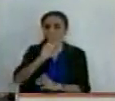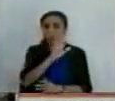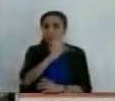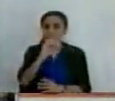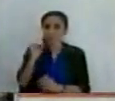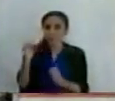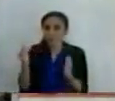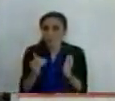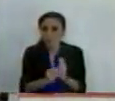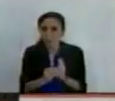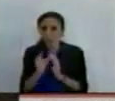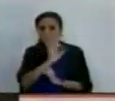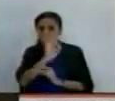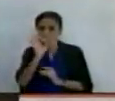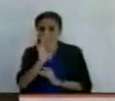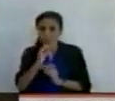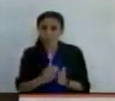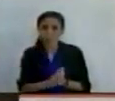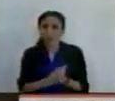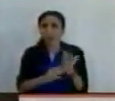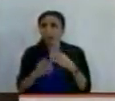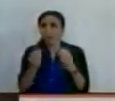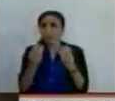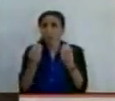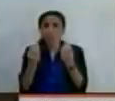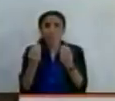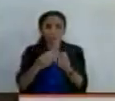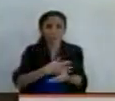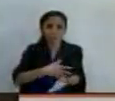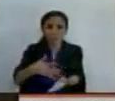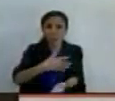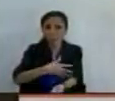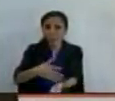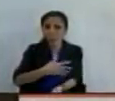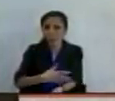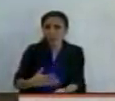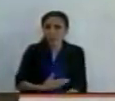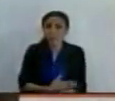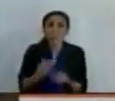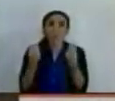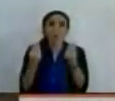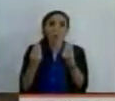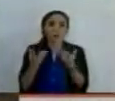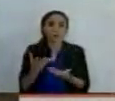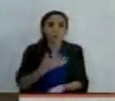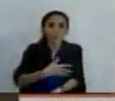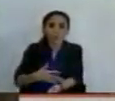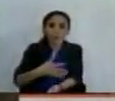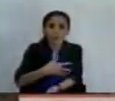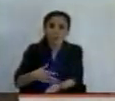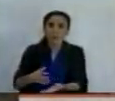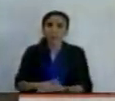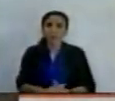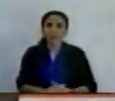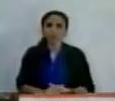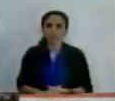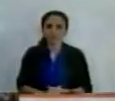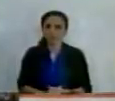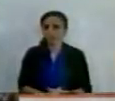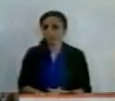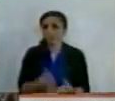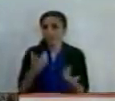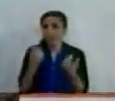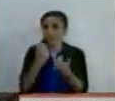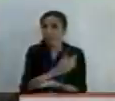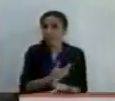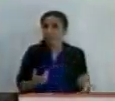porque o uno ahí está un poco real y muy querido búscame una un papel